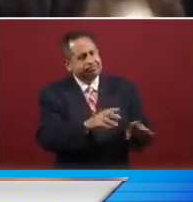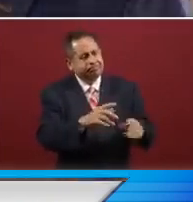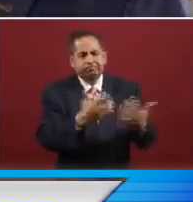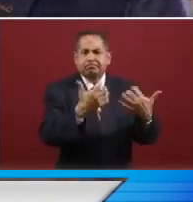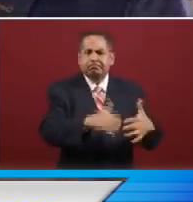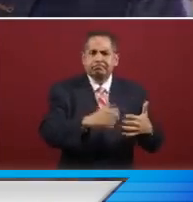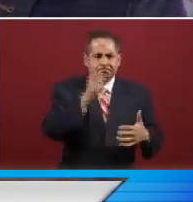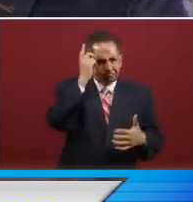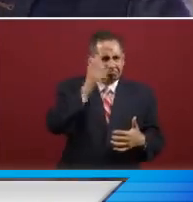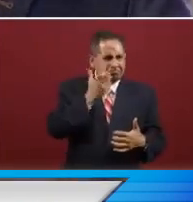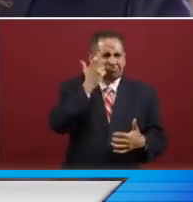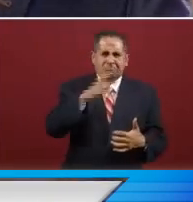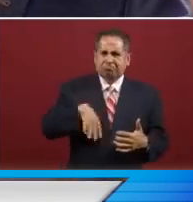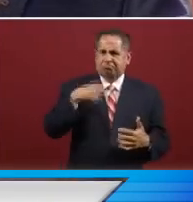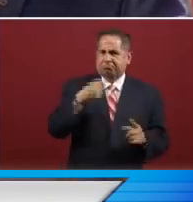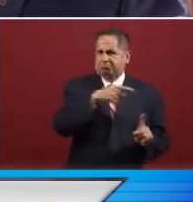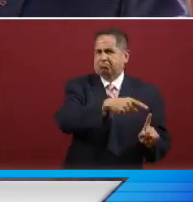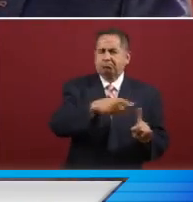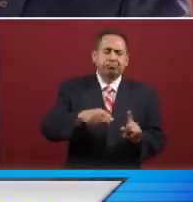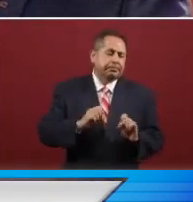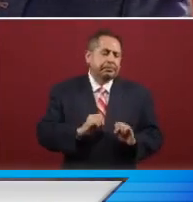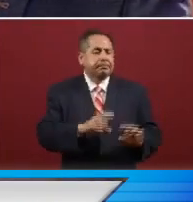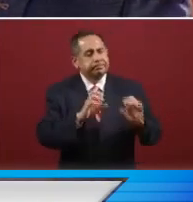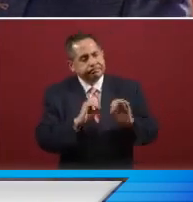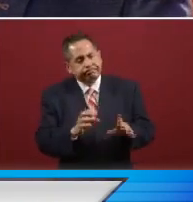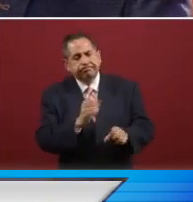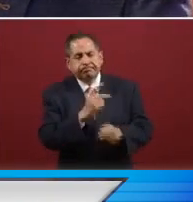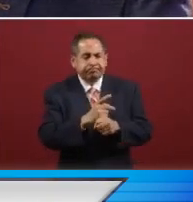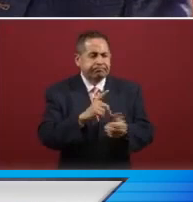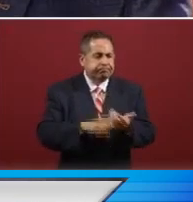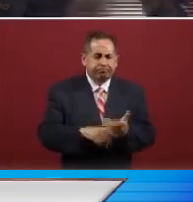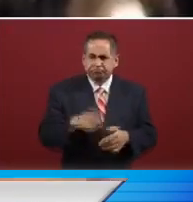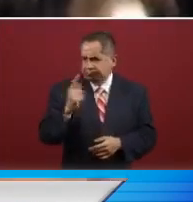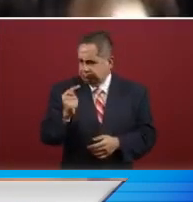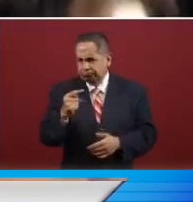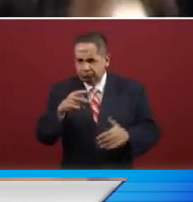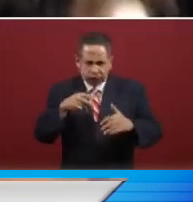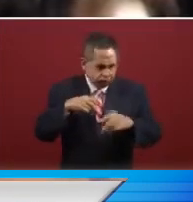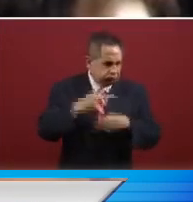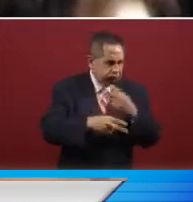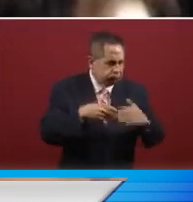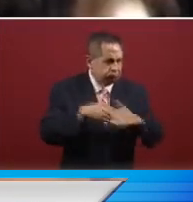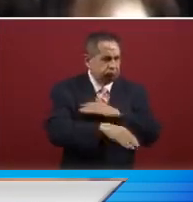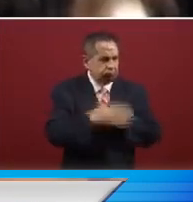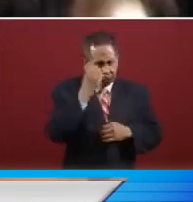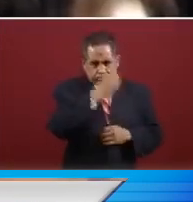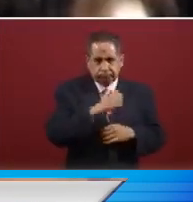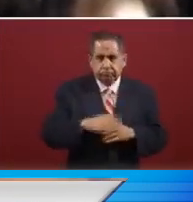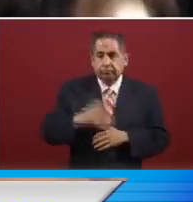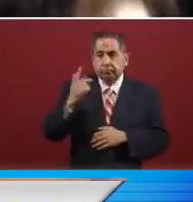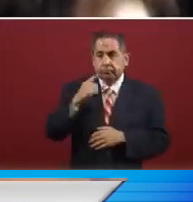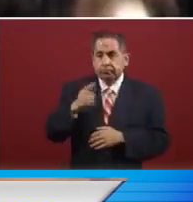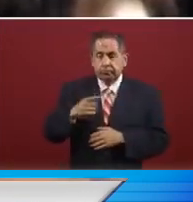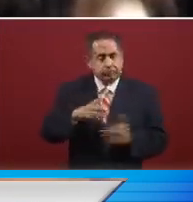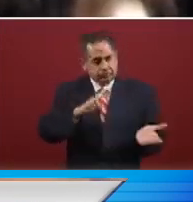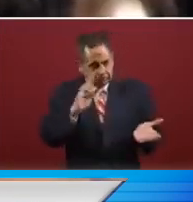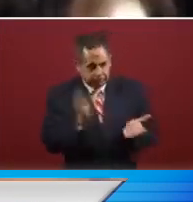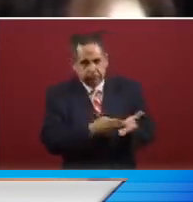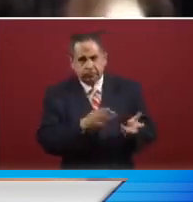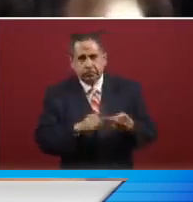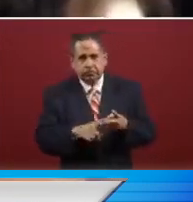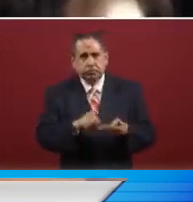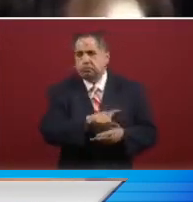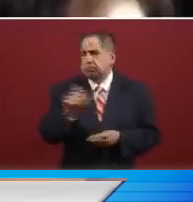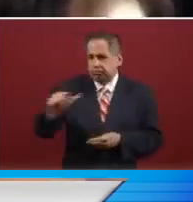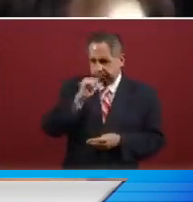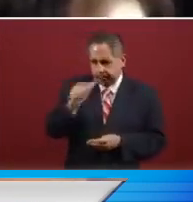A pesar de que se eliminó el estímulo fiscal en la gasolina premium, no se detectaron cambios en los precios de esta gasolina. El presidente reitera el compromiso